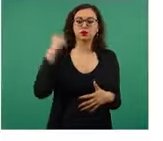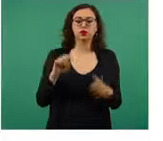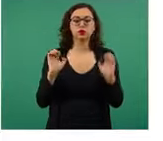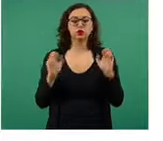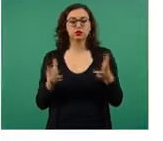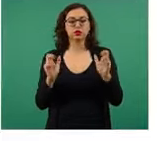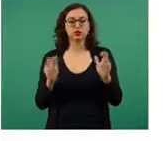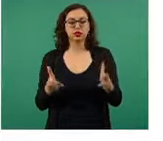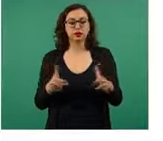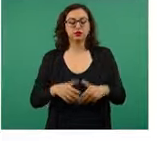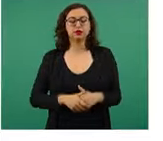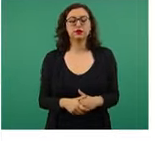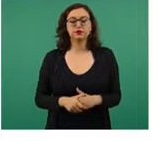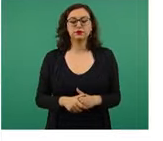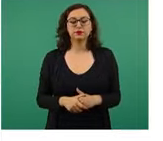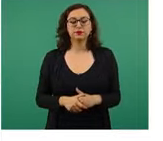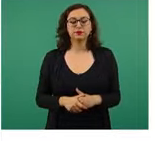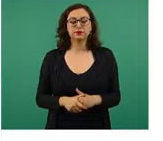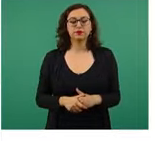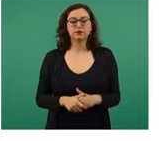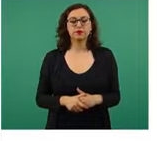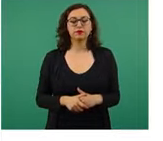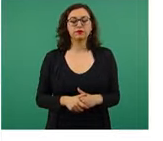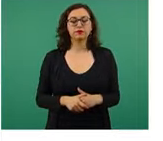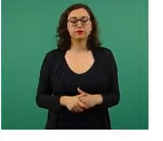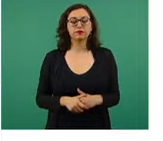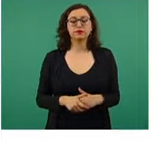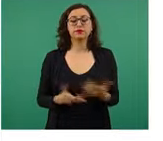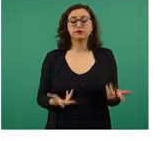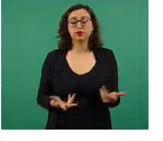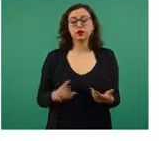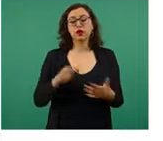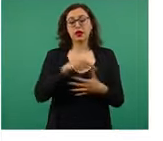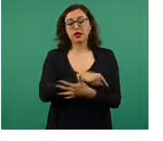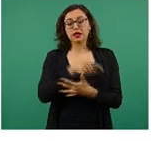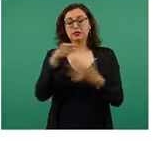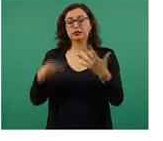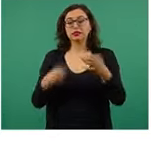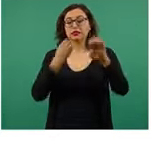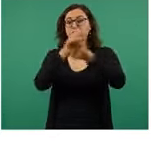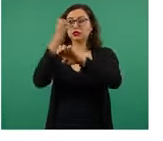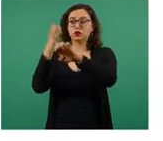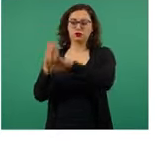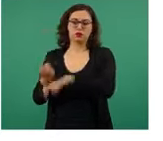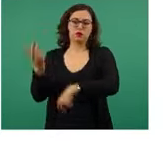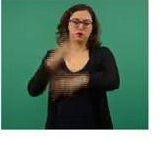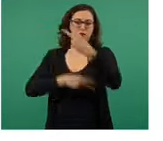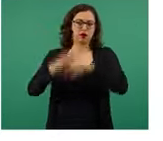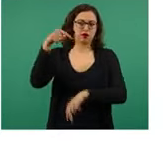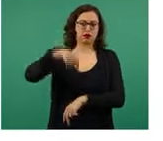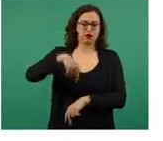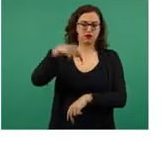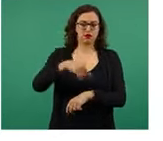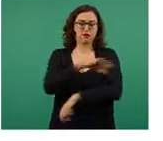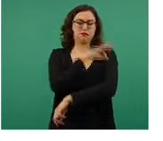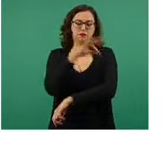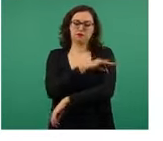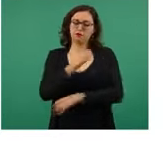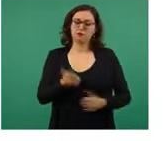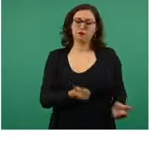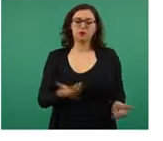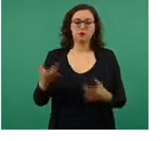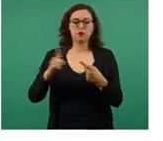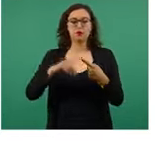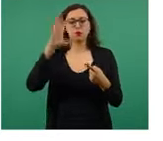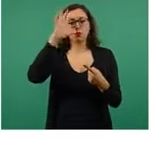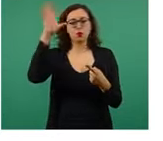Chiapas. 5 estados acudirán a Birmex a recoger sus vacunas, que serán